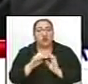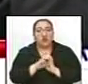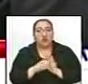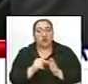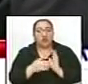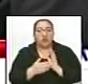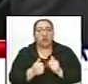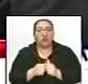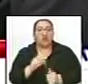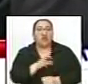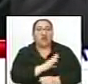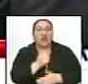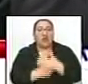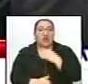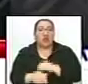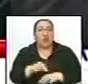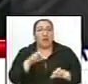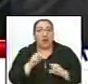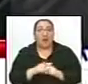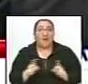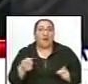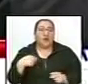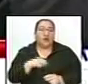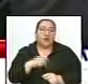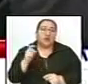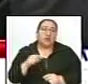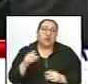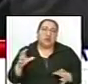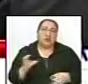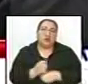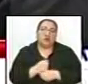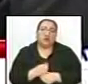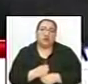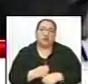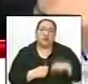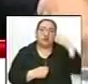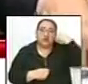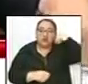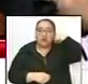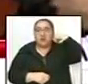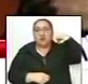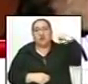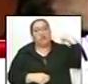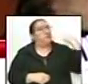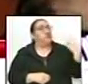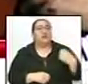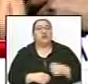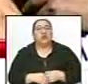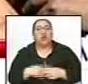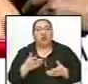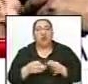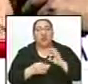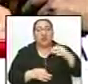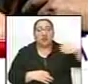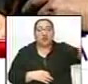actuará como una especie de fiscal en el Pleno. Pero necesitamos, para tomar la decisión, que él pueda exponer. Eso es muy